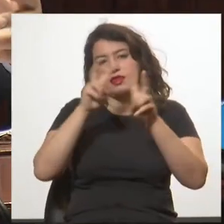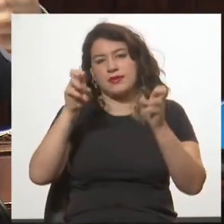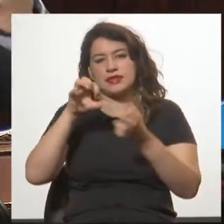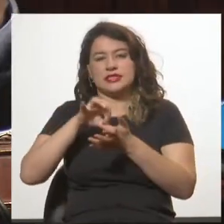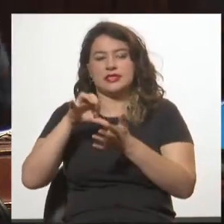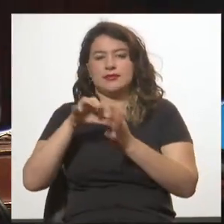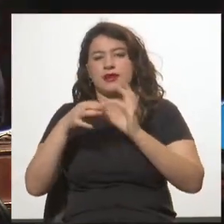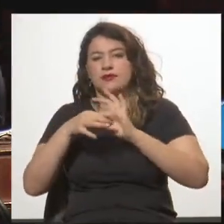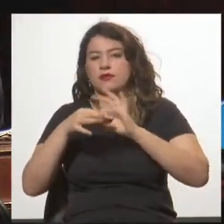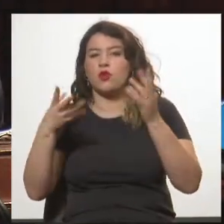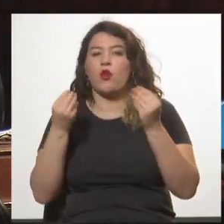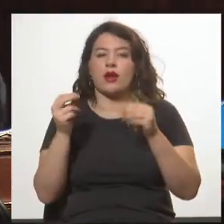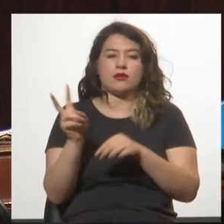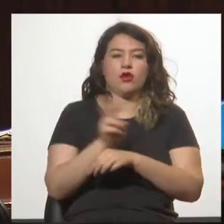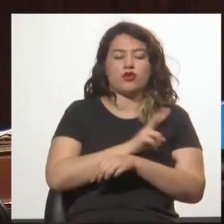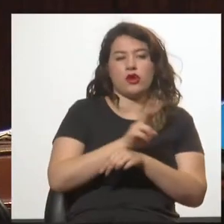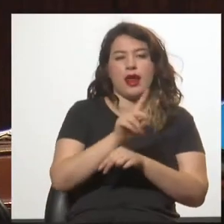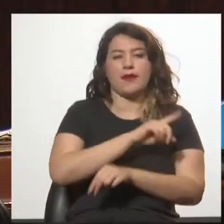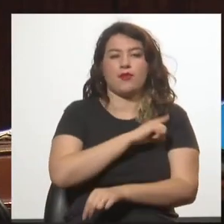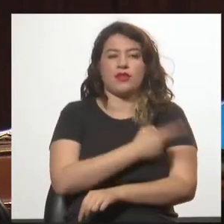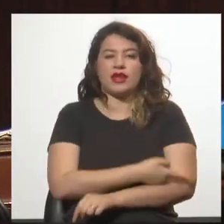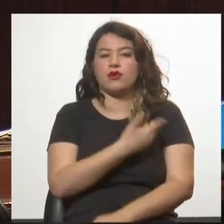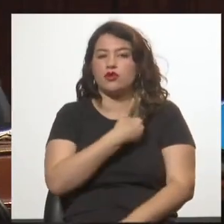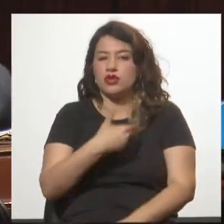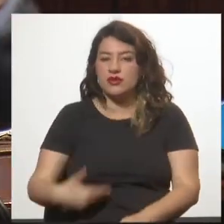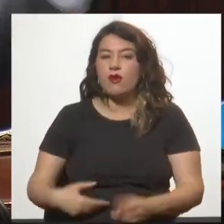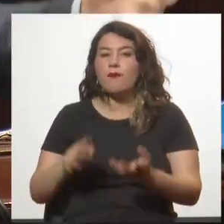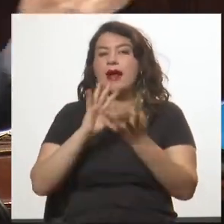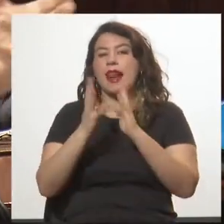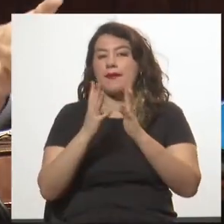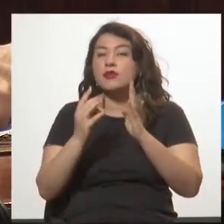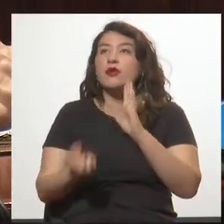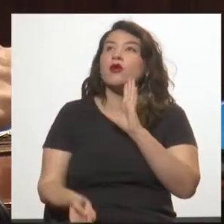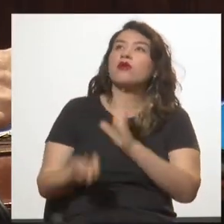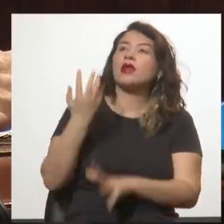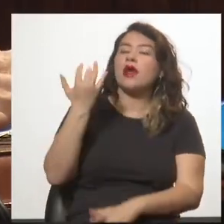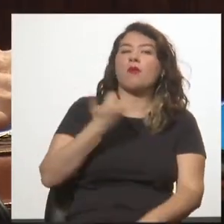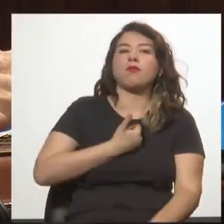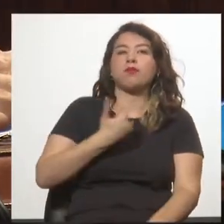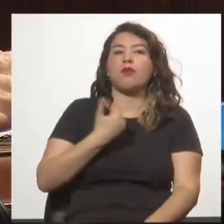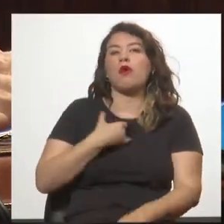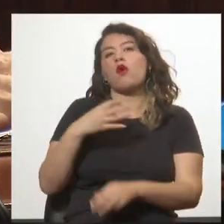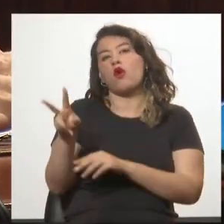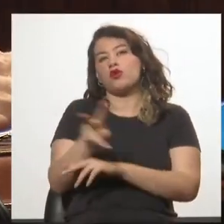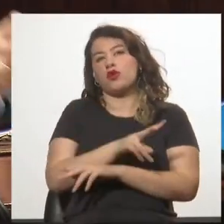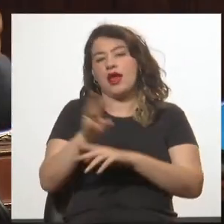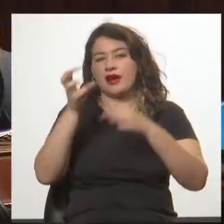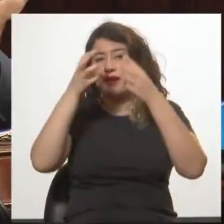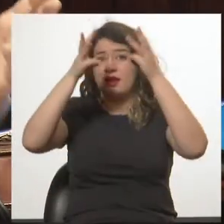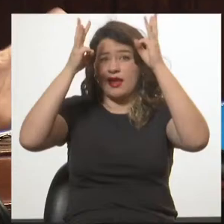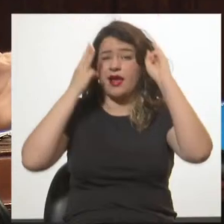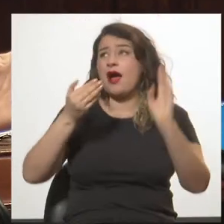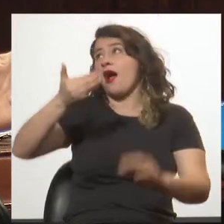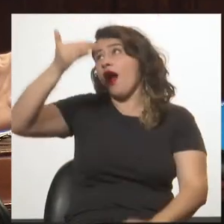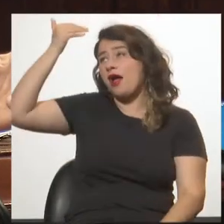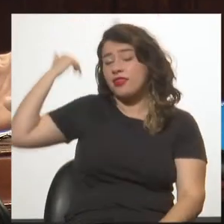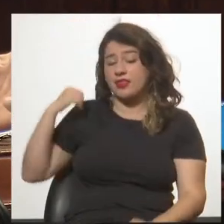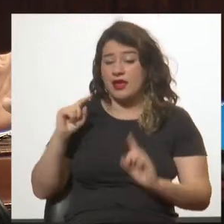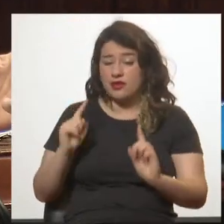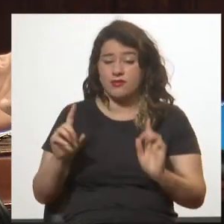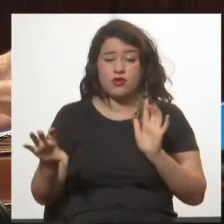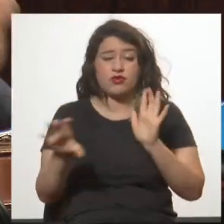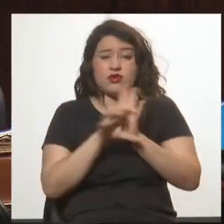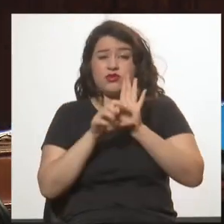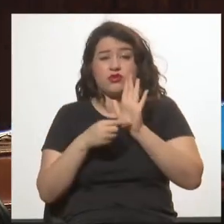controlar al poder ejecutivo el parlamento nace para controlar al rey y esto es lo que consagra la constitución